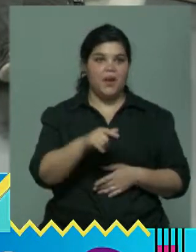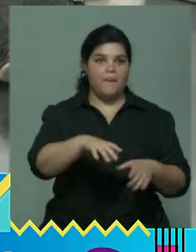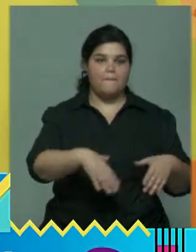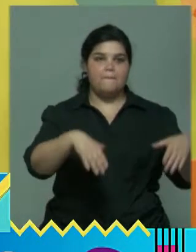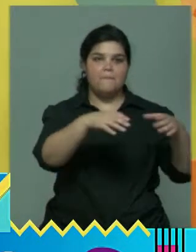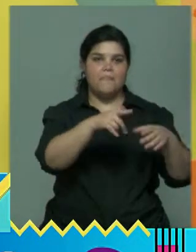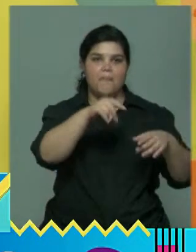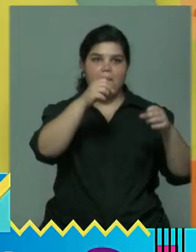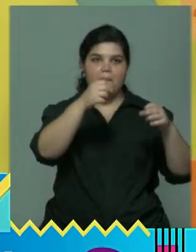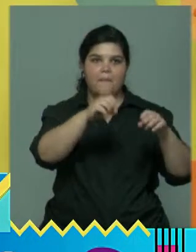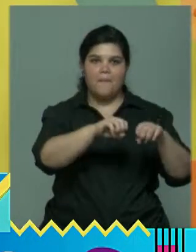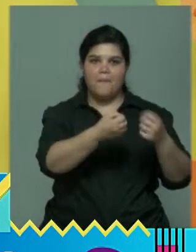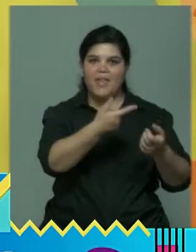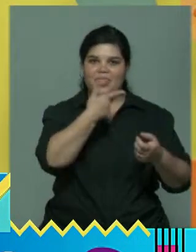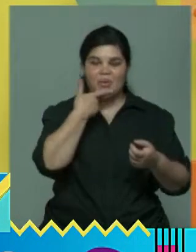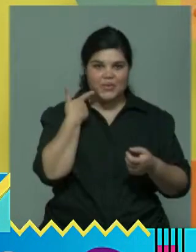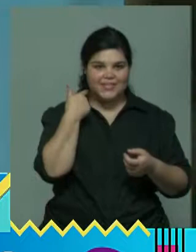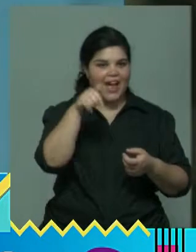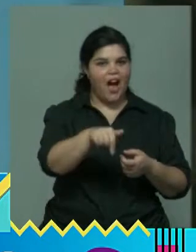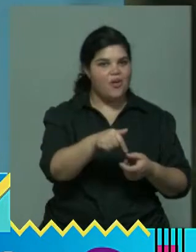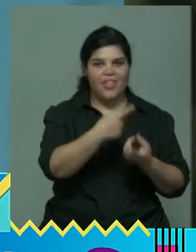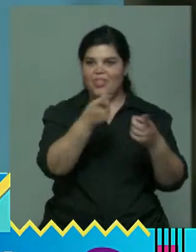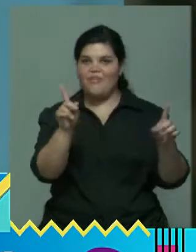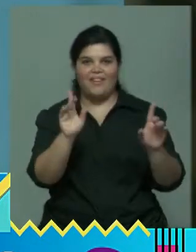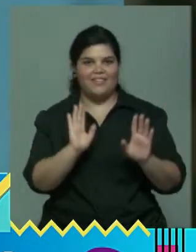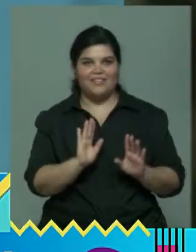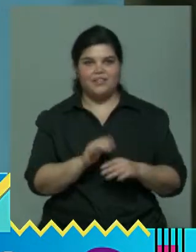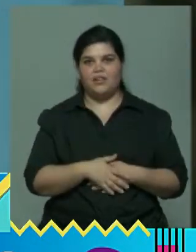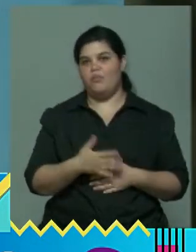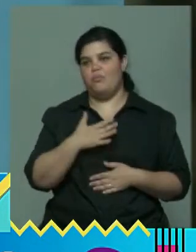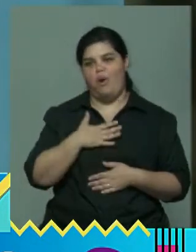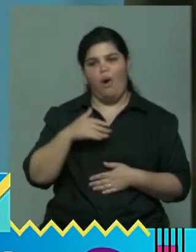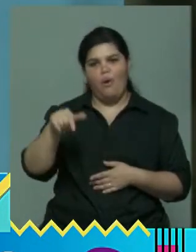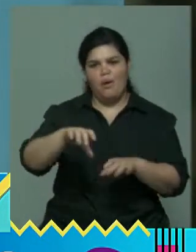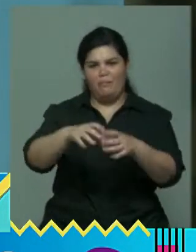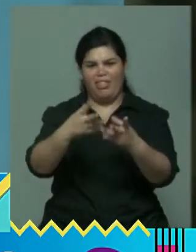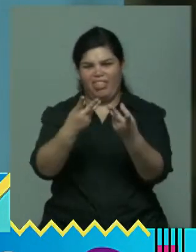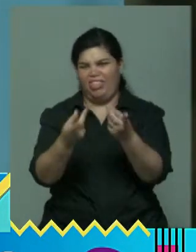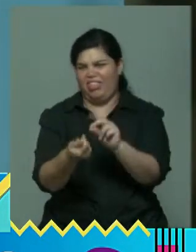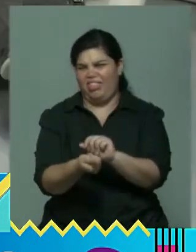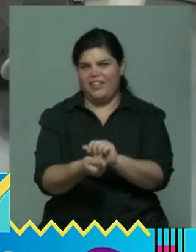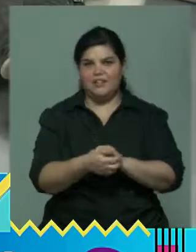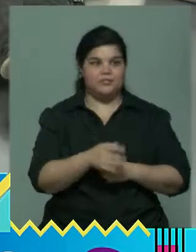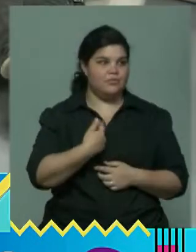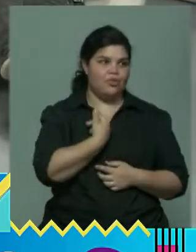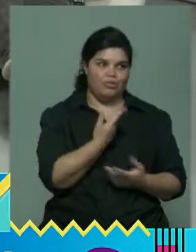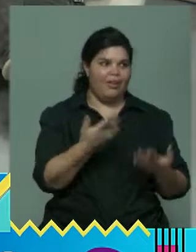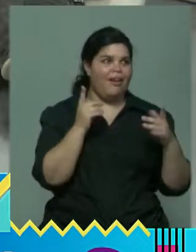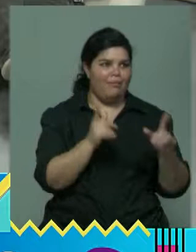estaba antes no lo comimos. Ya está, ya se comió, está medio derretido, pobre, pero bueno. Nosotros también. Sí.